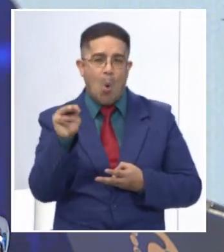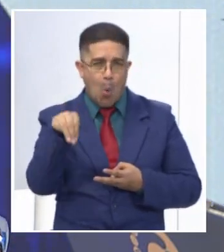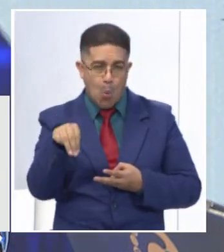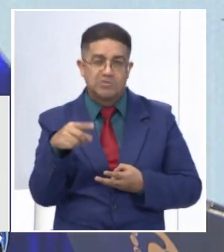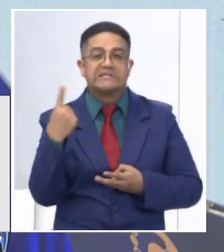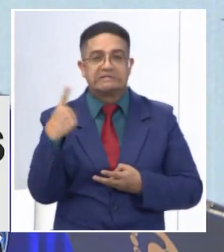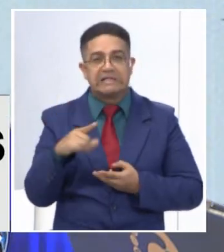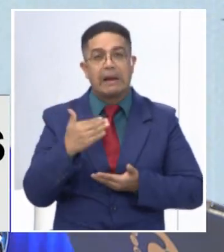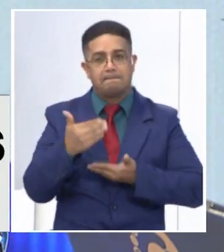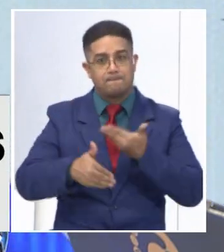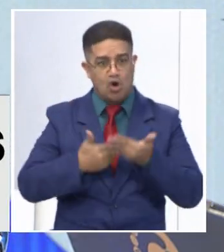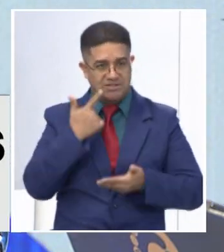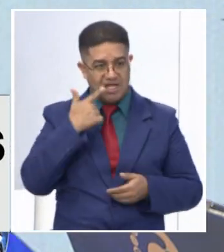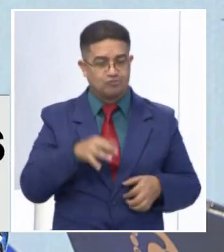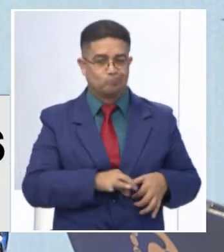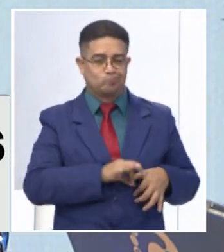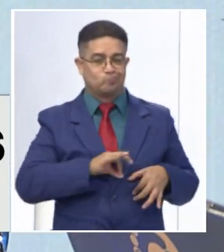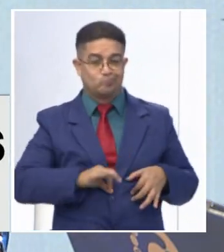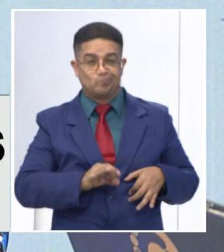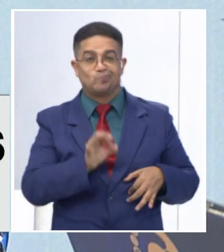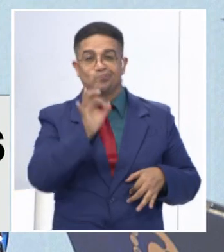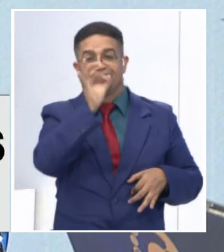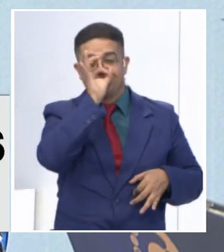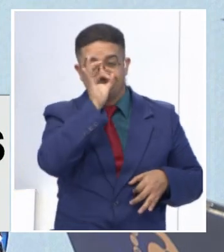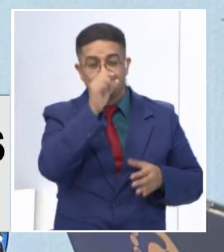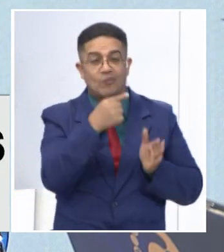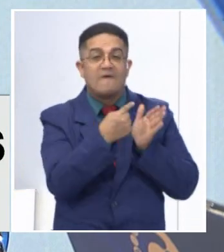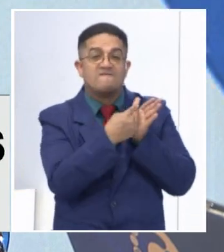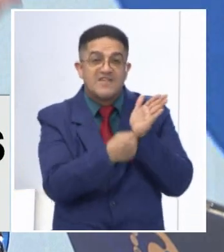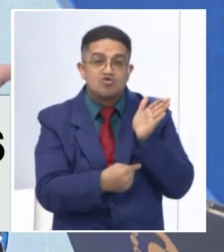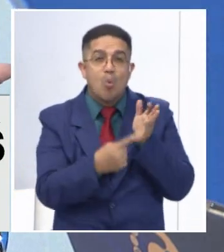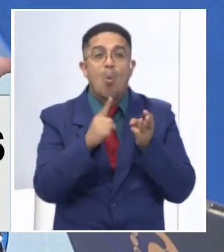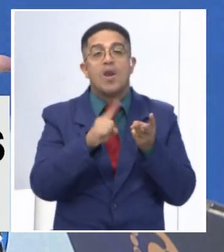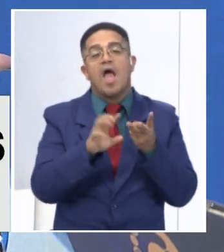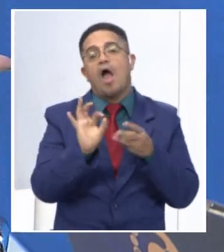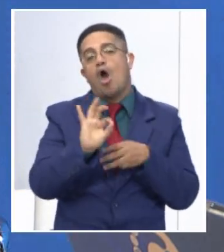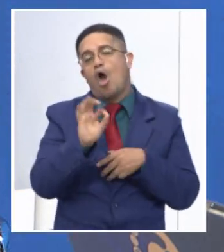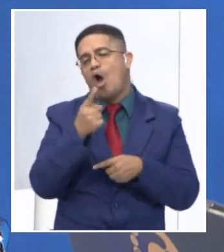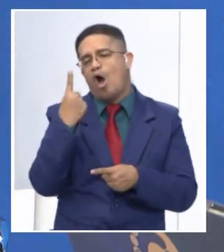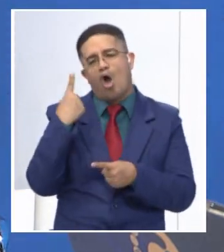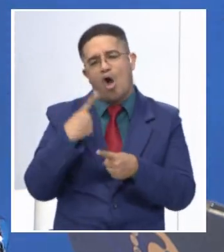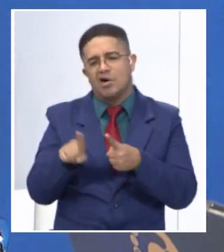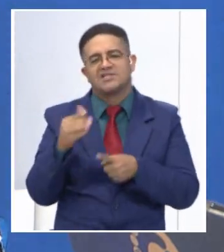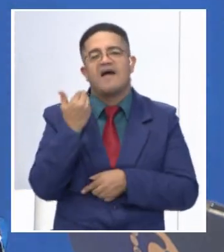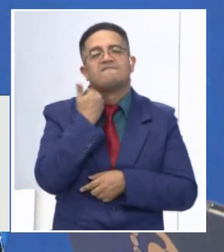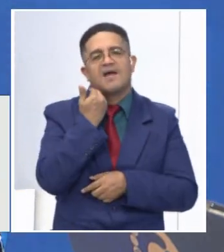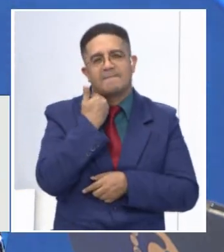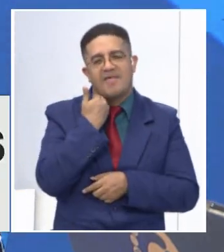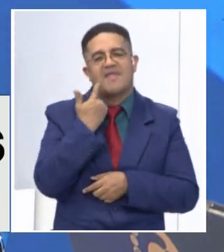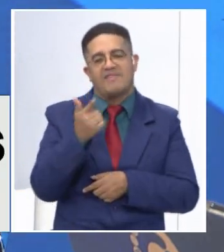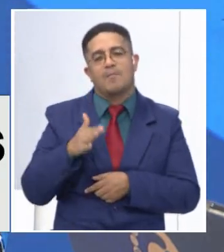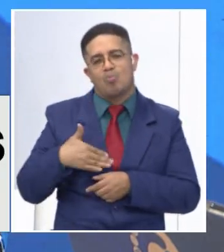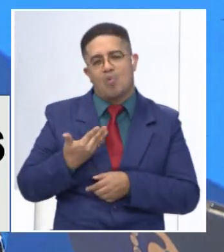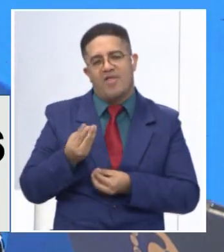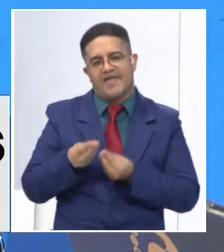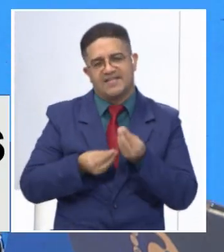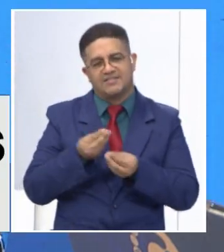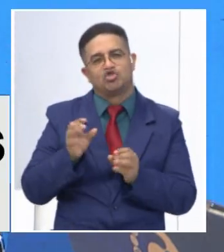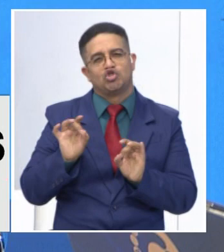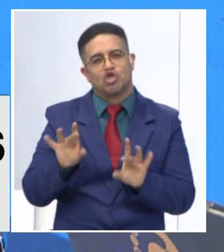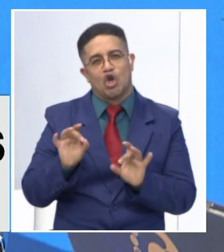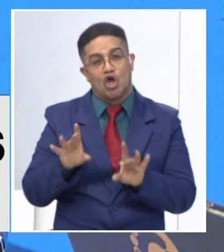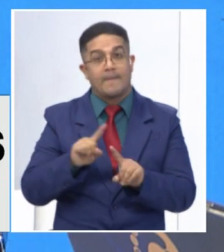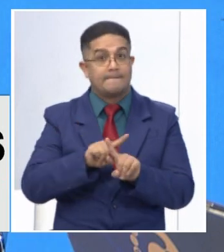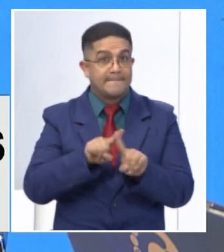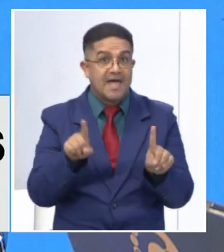de procesos a nivel de la margen del ano, como úlceras, fístulas, fisuras, otro tipo de patologías que pueden condicionar el dolor. Pero en